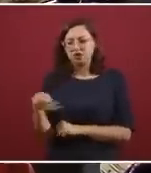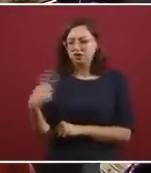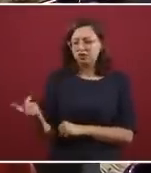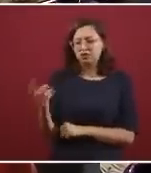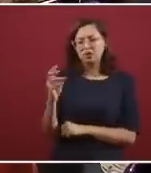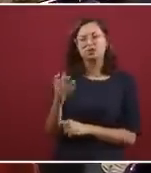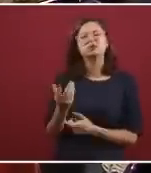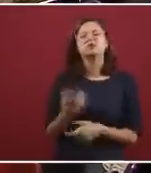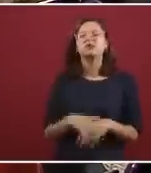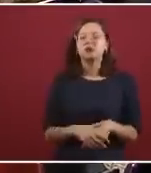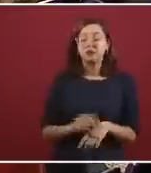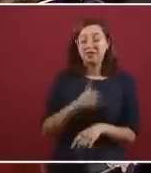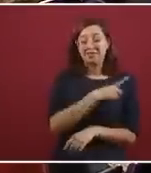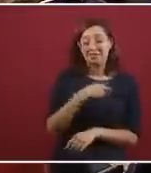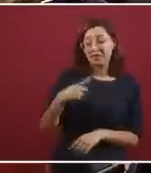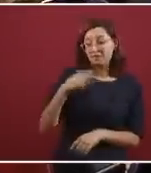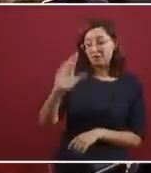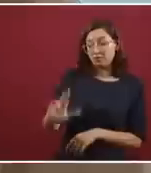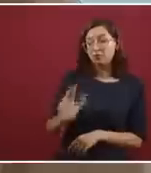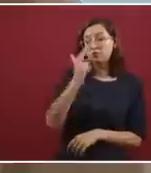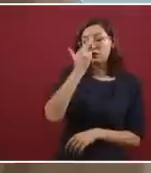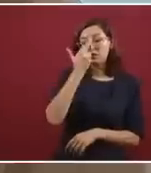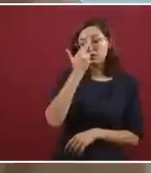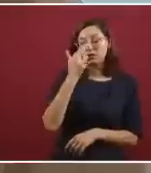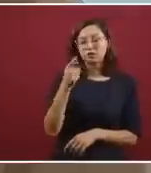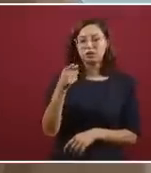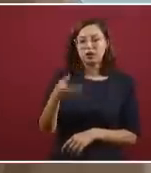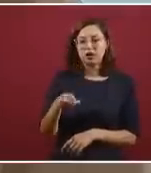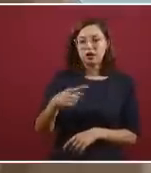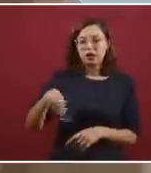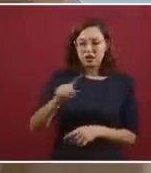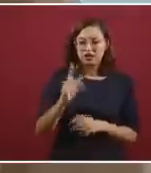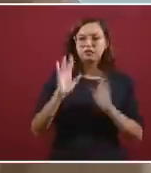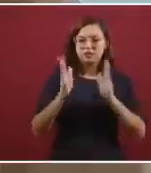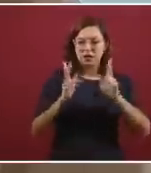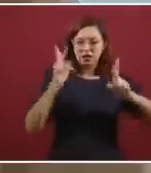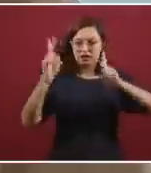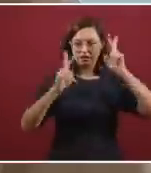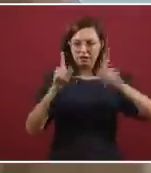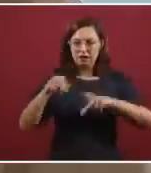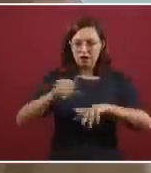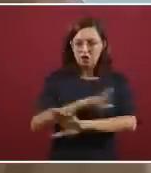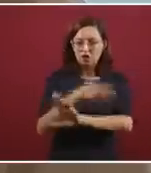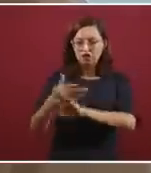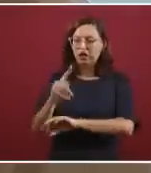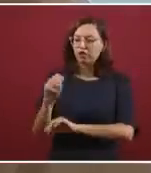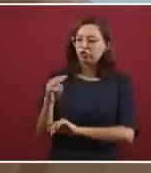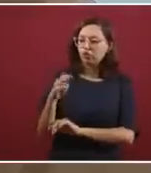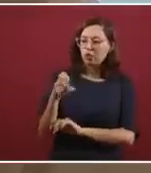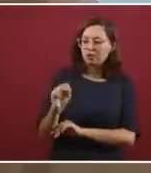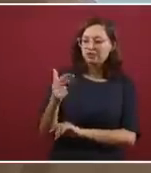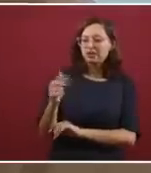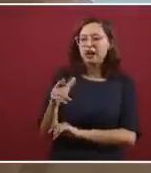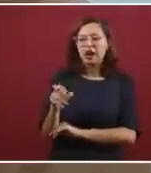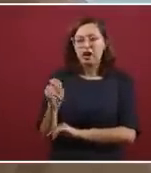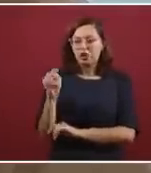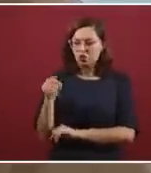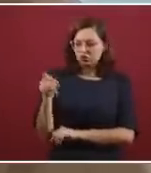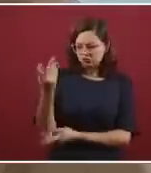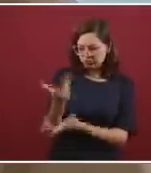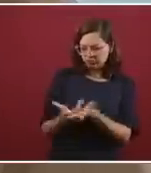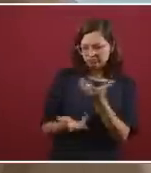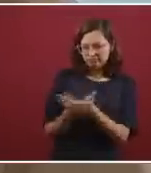la visitaduría de la propia fiscalía de la república en es un procedimiento contra tomás eloy por haber actuado indebidamente